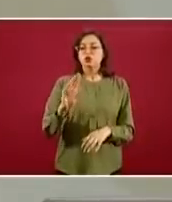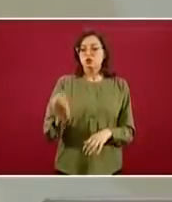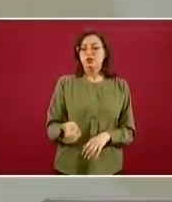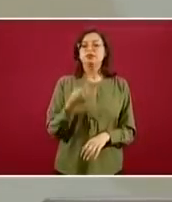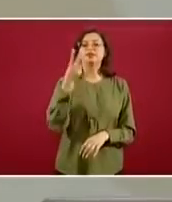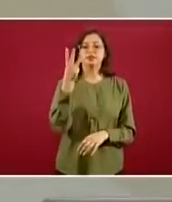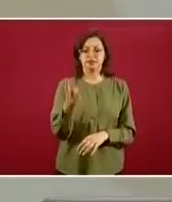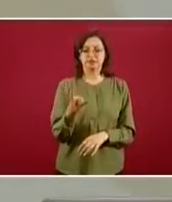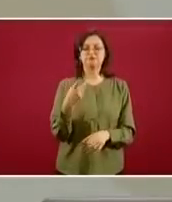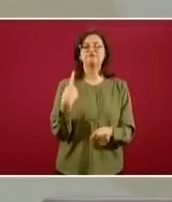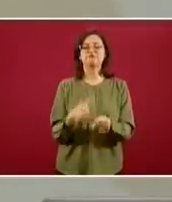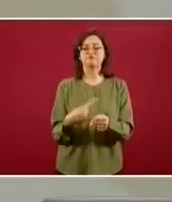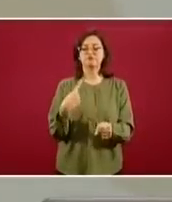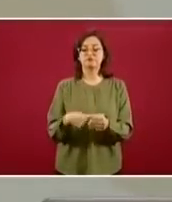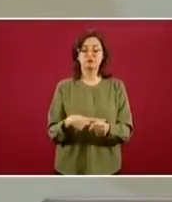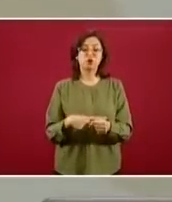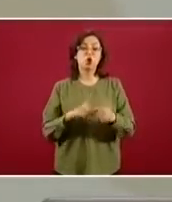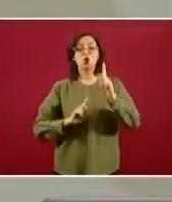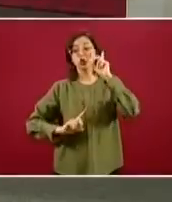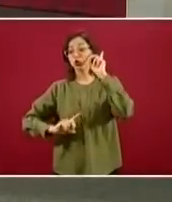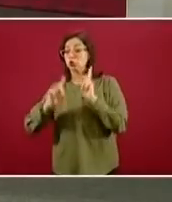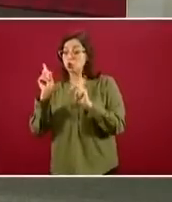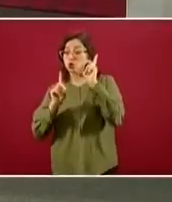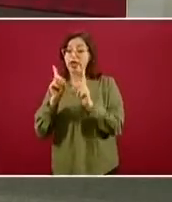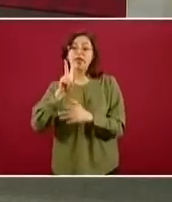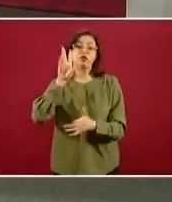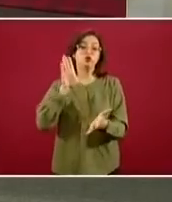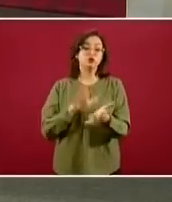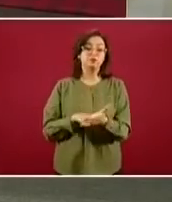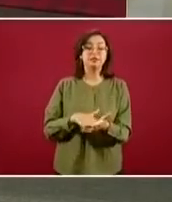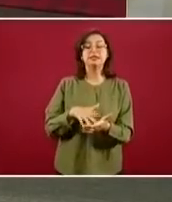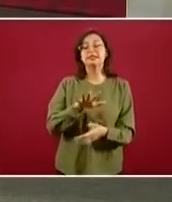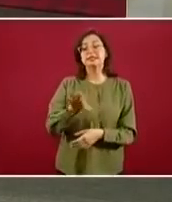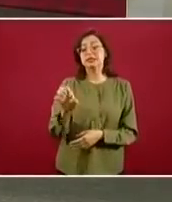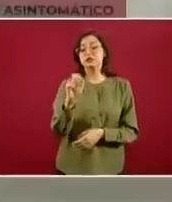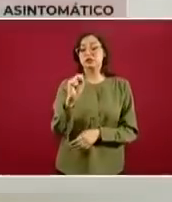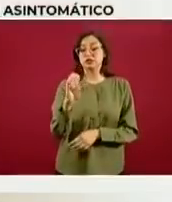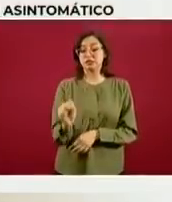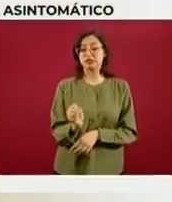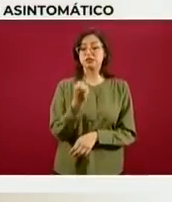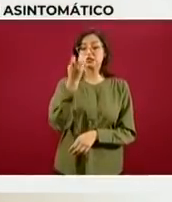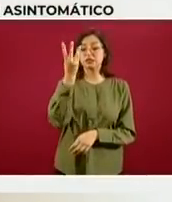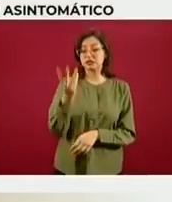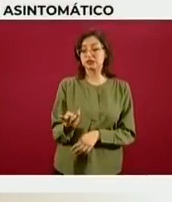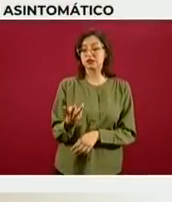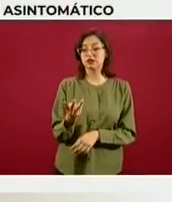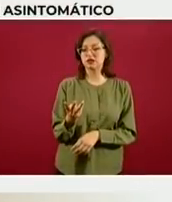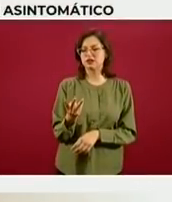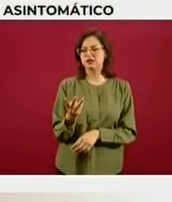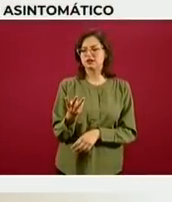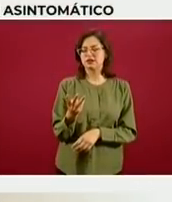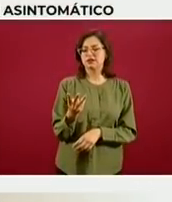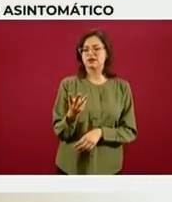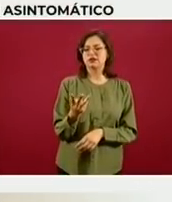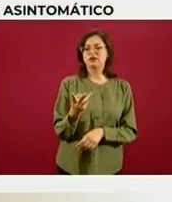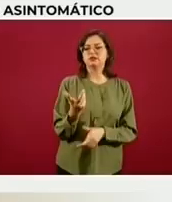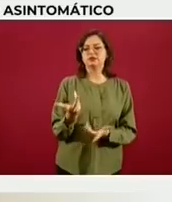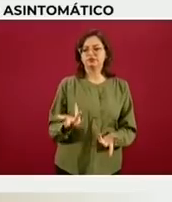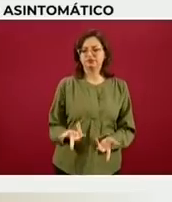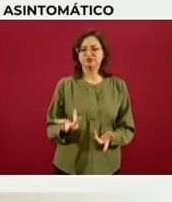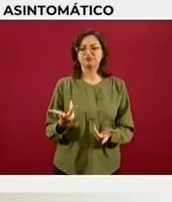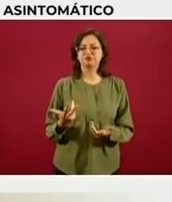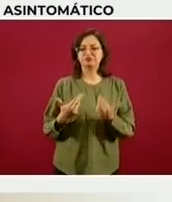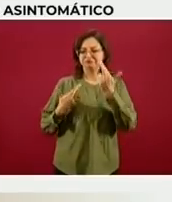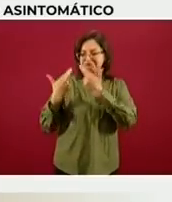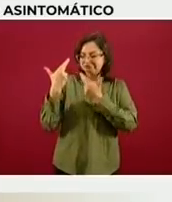aún sospechosos hay 2,564 personas. Se han estudiado y